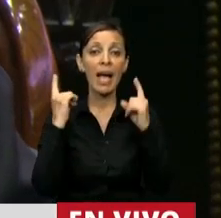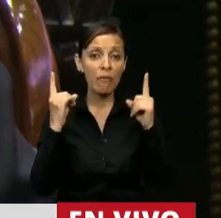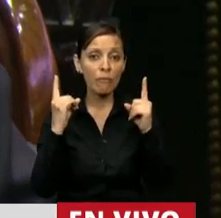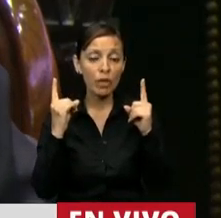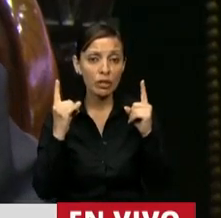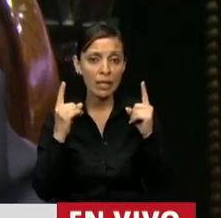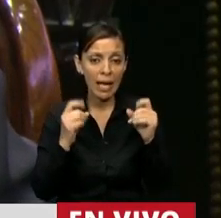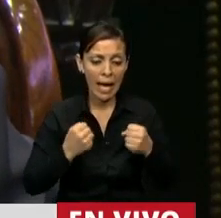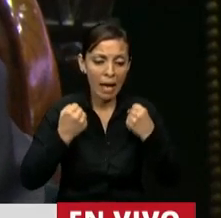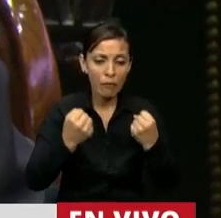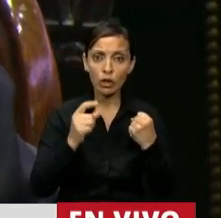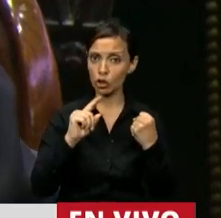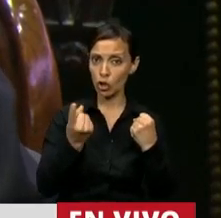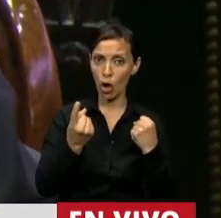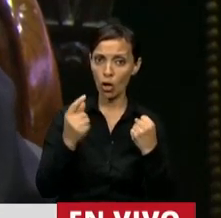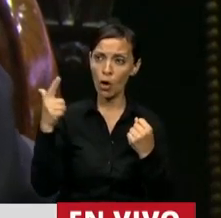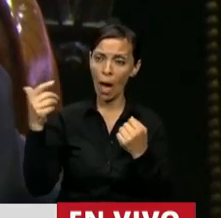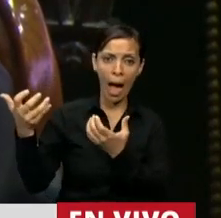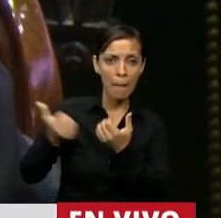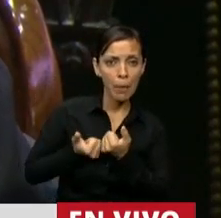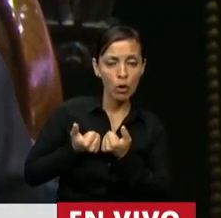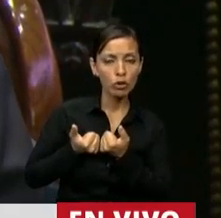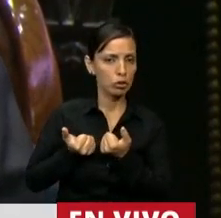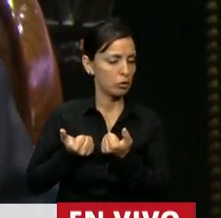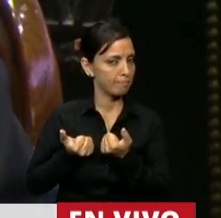solos, muchos sin el acompañamiento